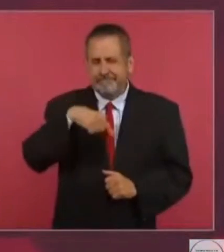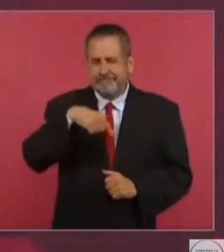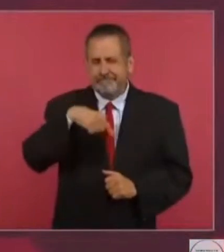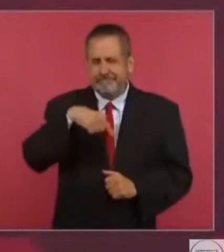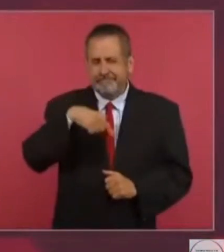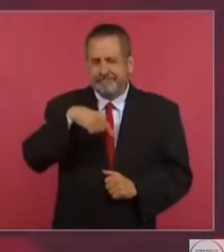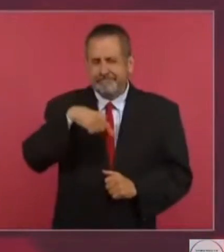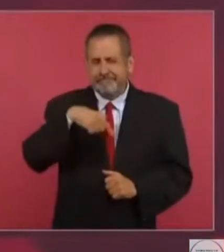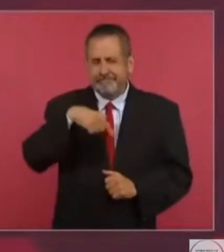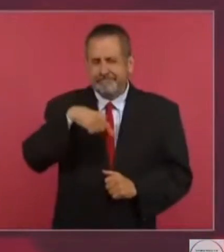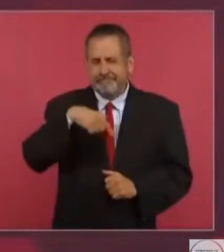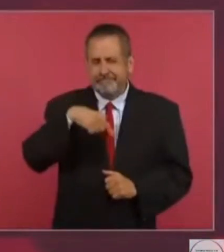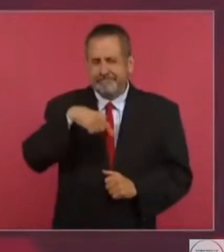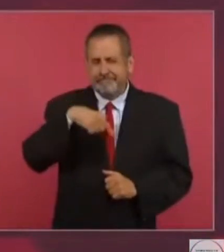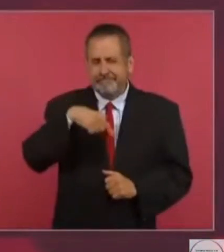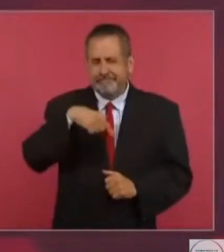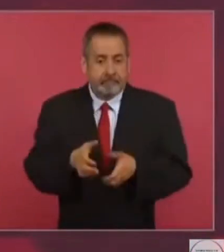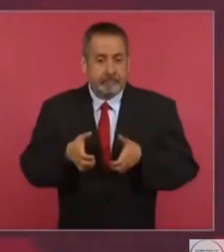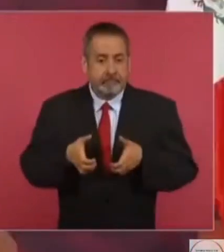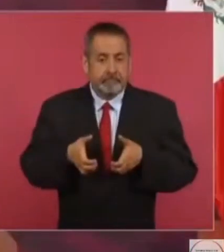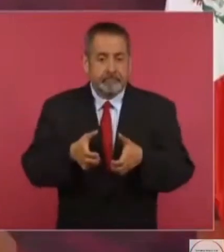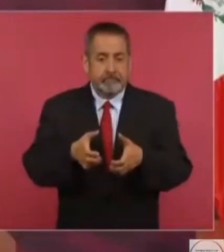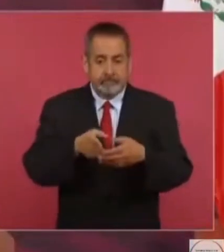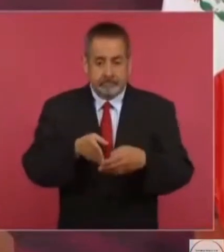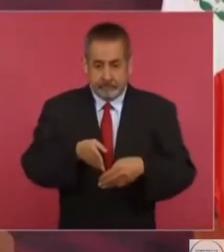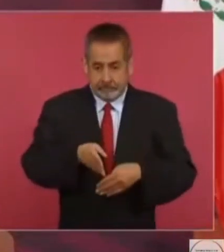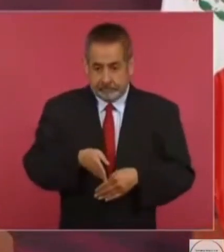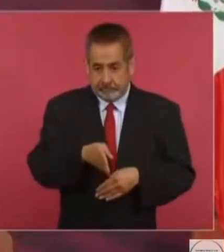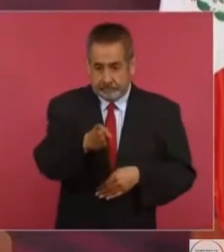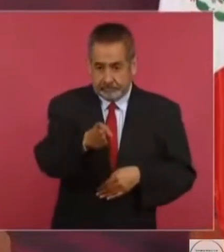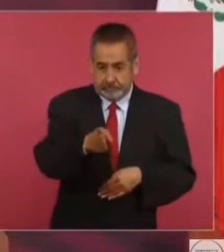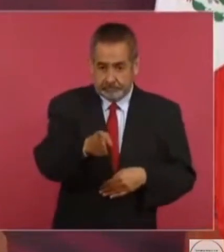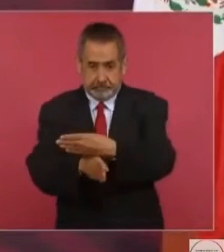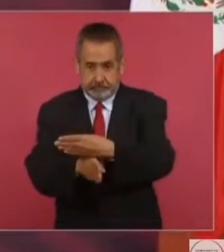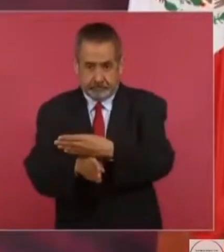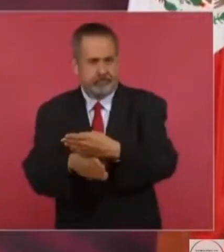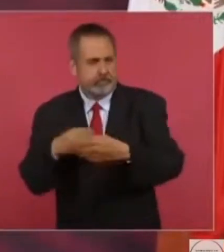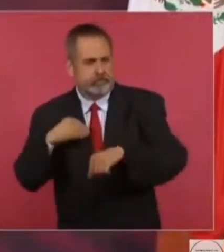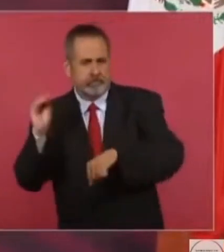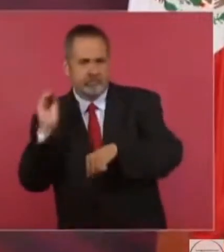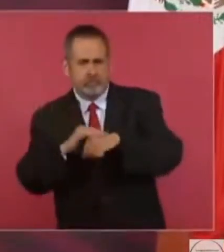de lo que se trataba y era un cruce, ahí está la cabeza.